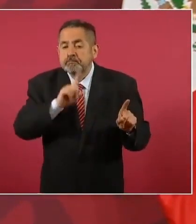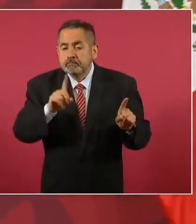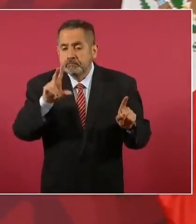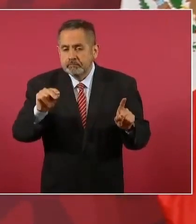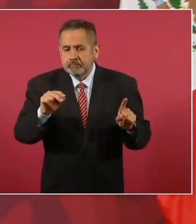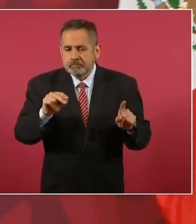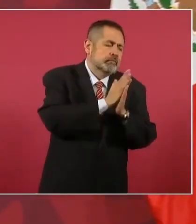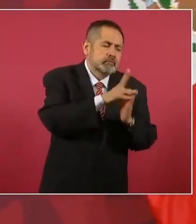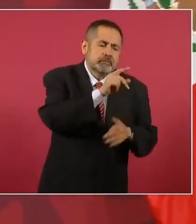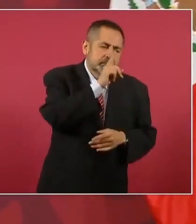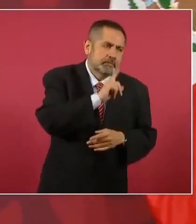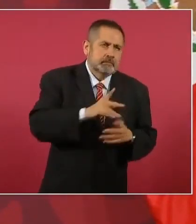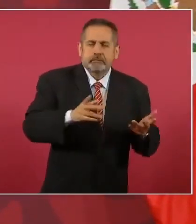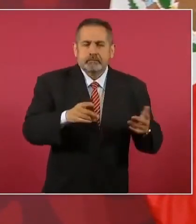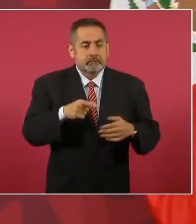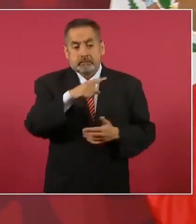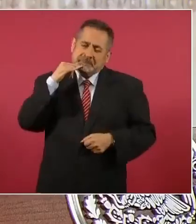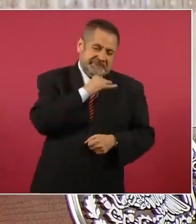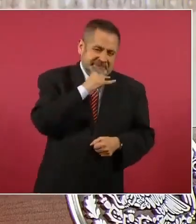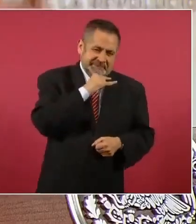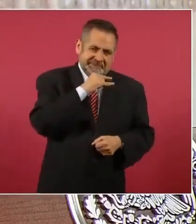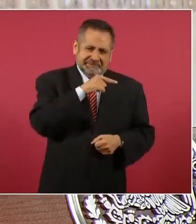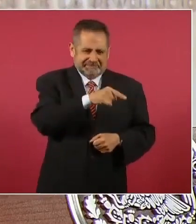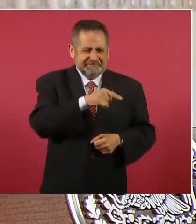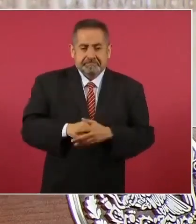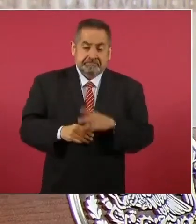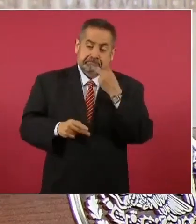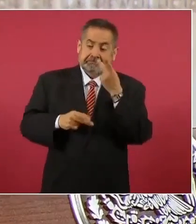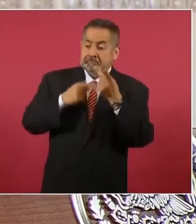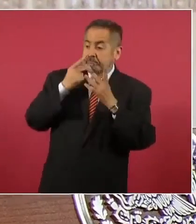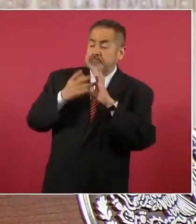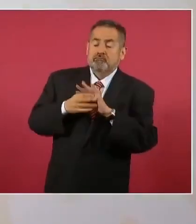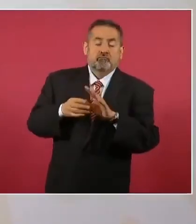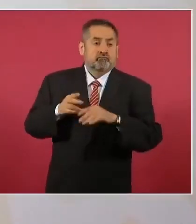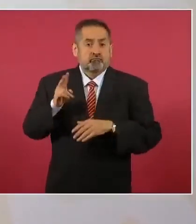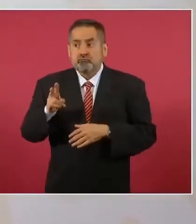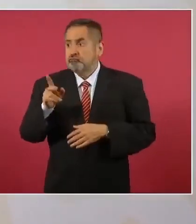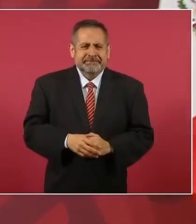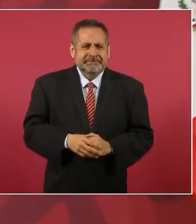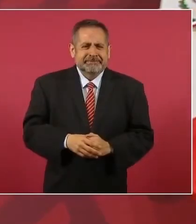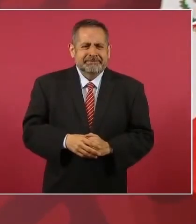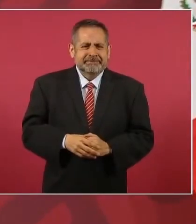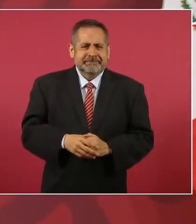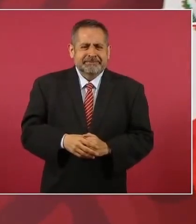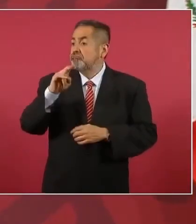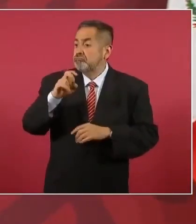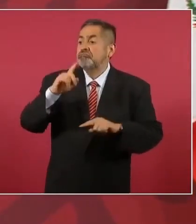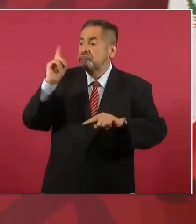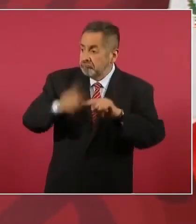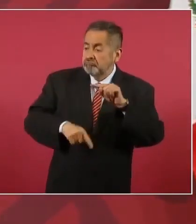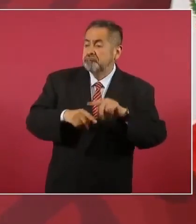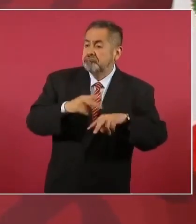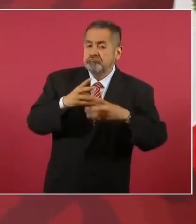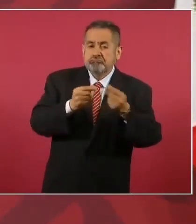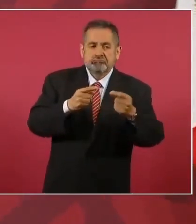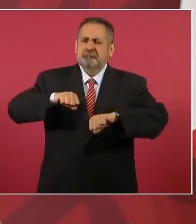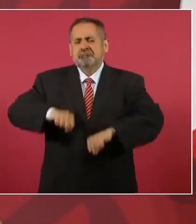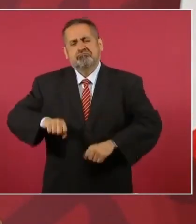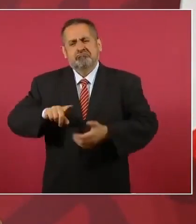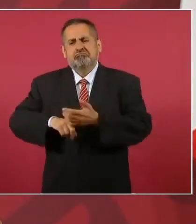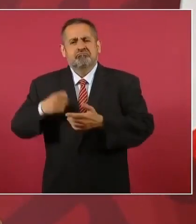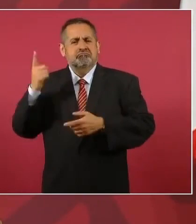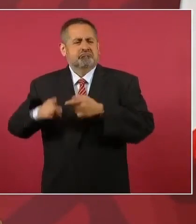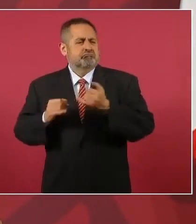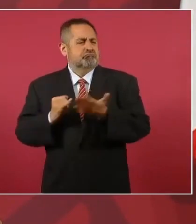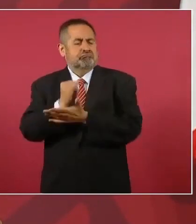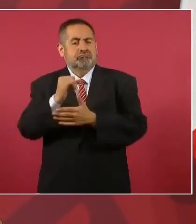es pedir mucho, porque son muy hipócritas. Entonces, hablan de que se va a destruir el INE, que va a haber una dictadura, que lo